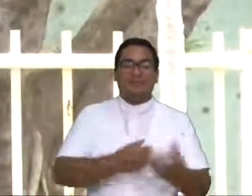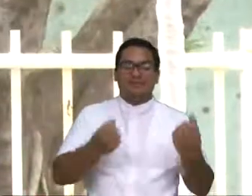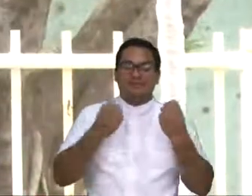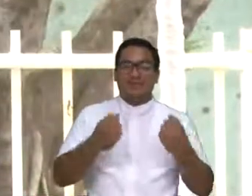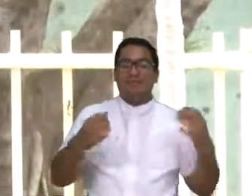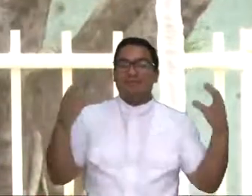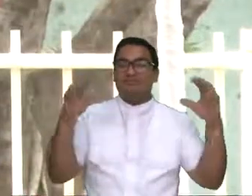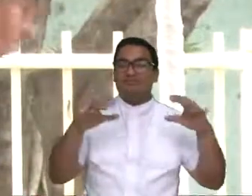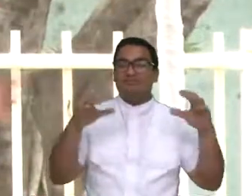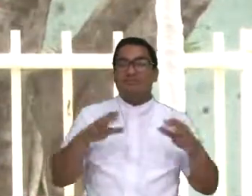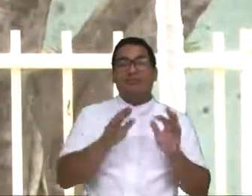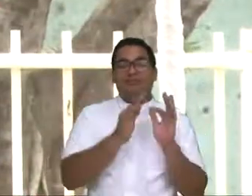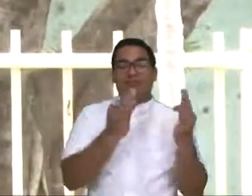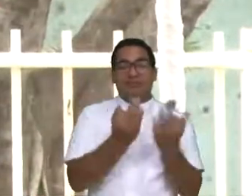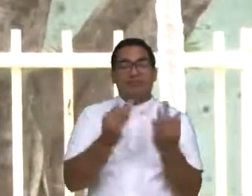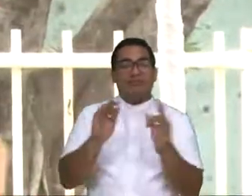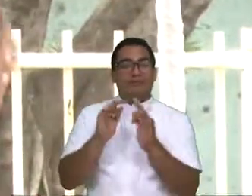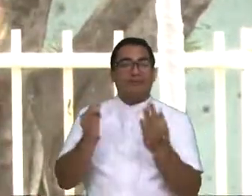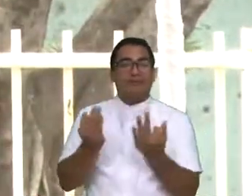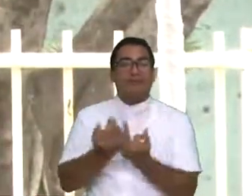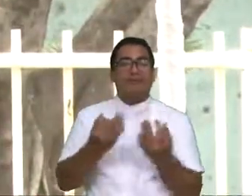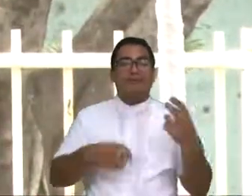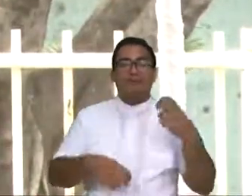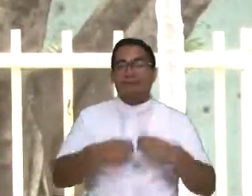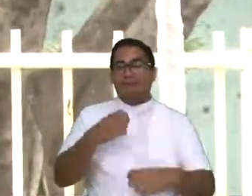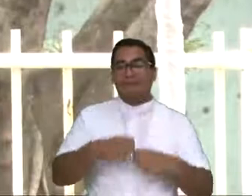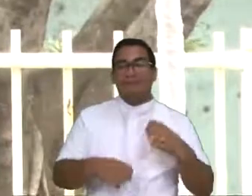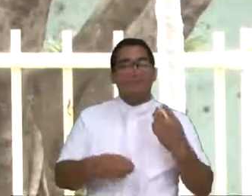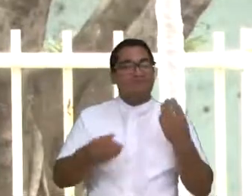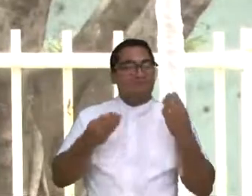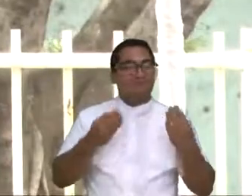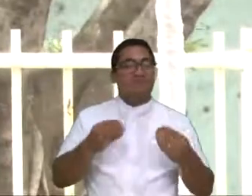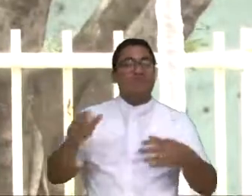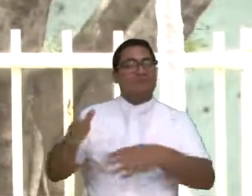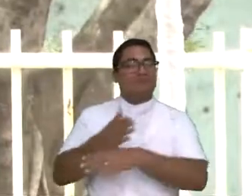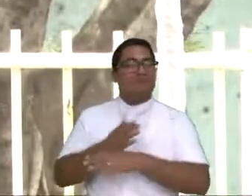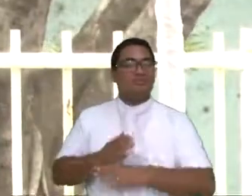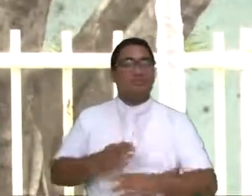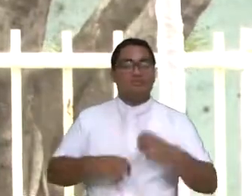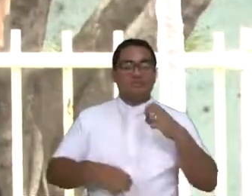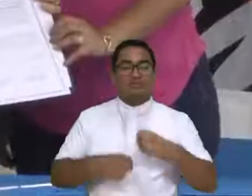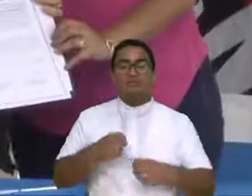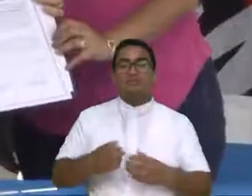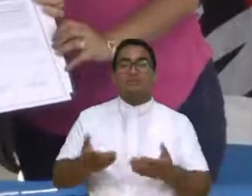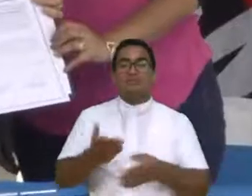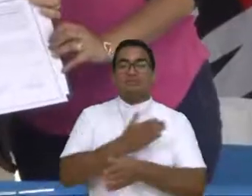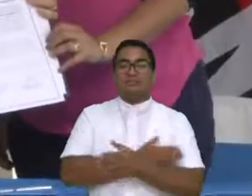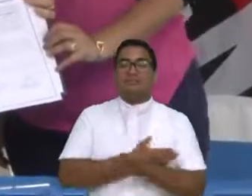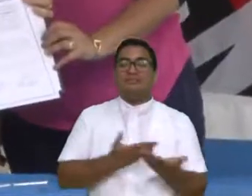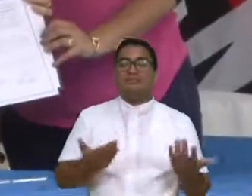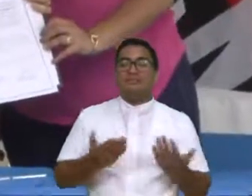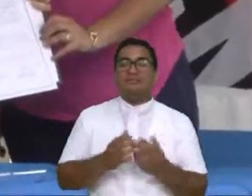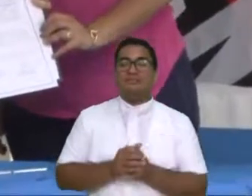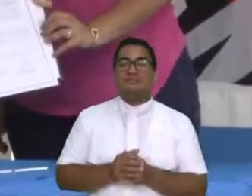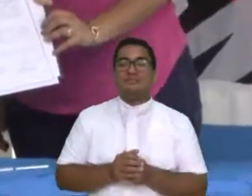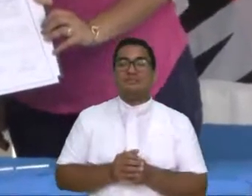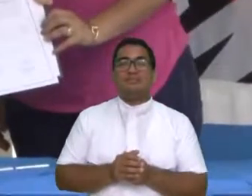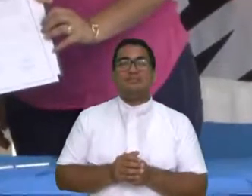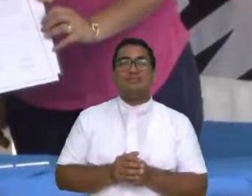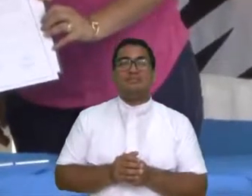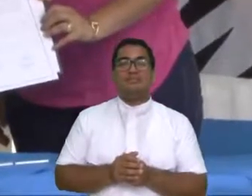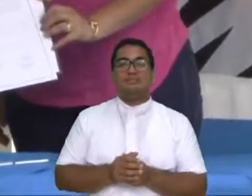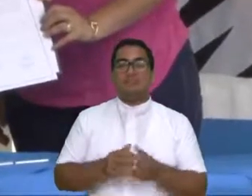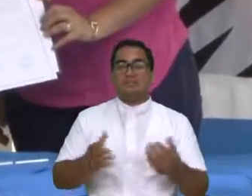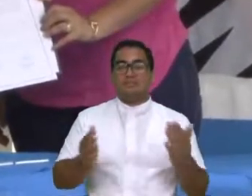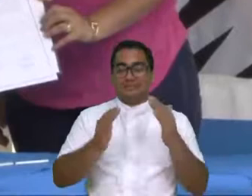familias que han sido afectadas en incendios, en diferentes situaciones de emergencia que hemos tenido. El acto de entrega contó